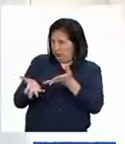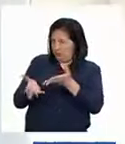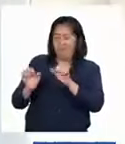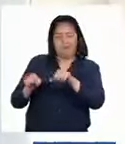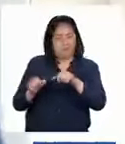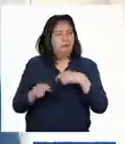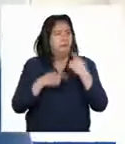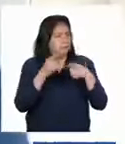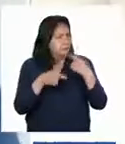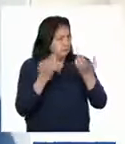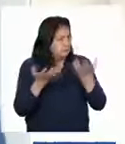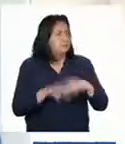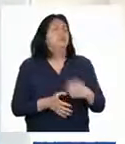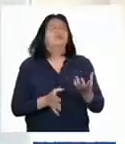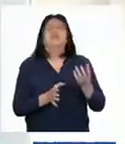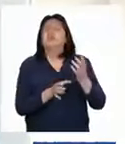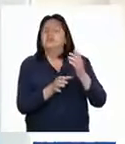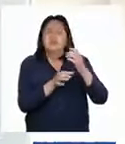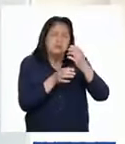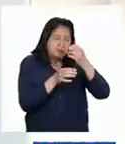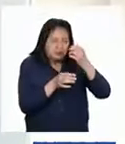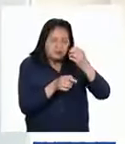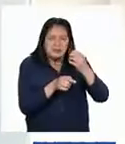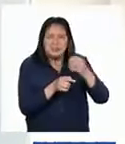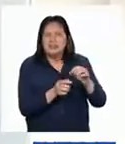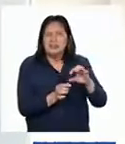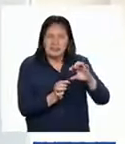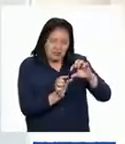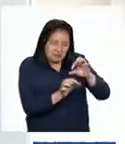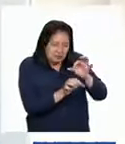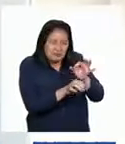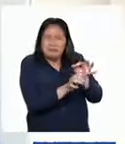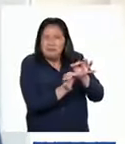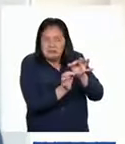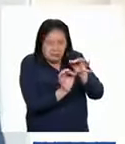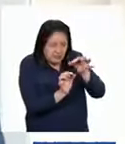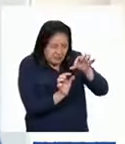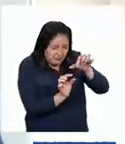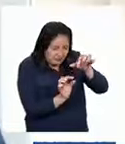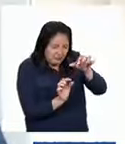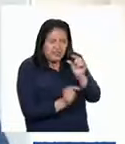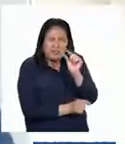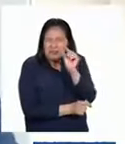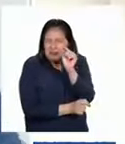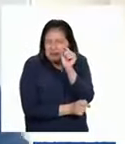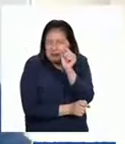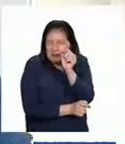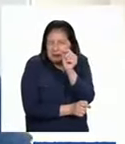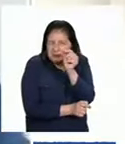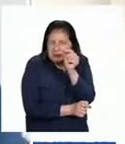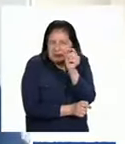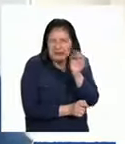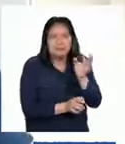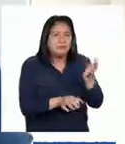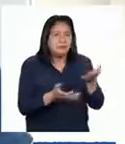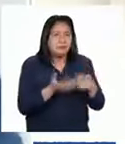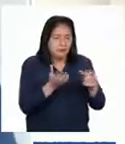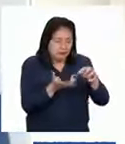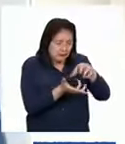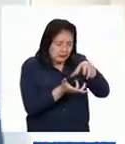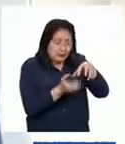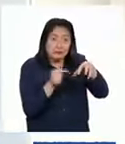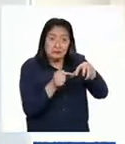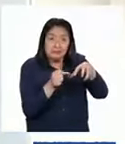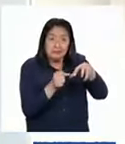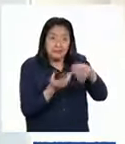cuento. Los biólogos moleculares estudiamos las moléculas, es decir, las partículas pequeñísimas que forman cada sustancia